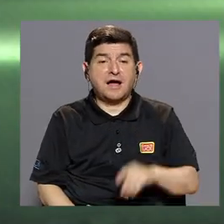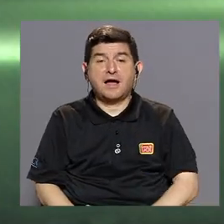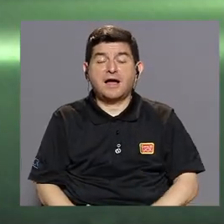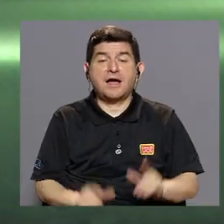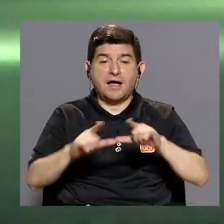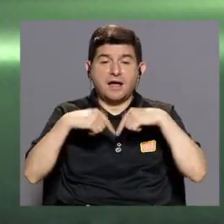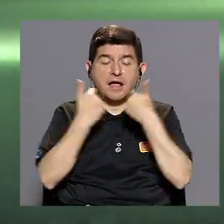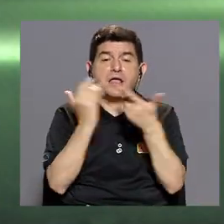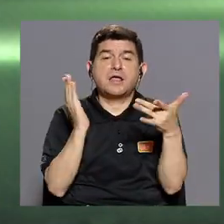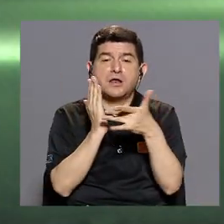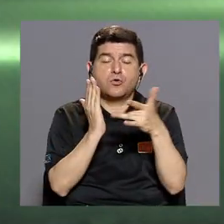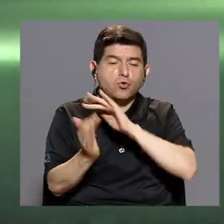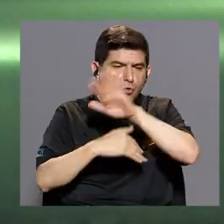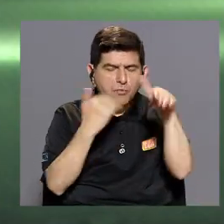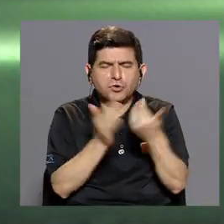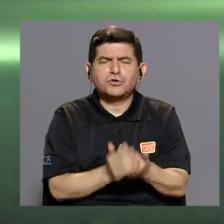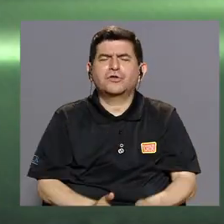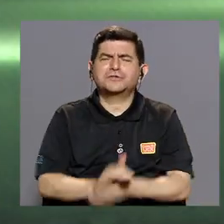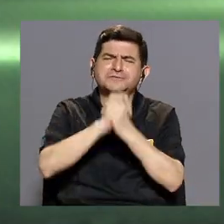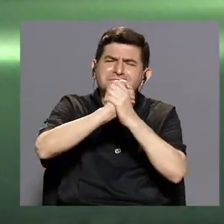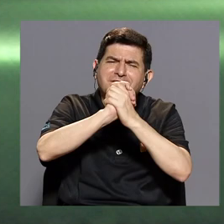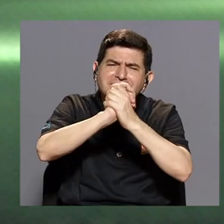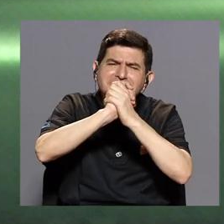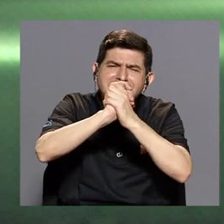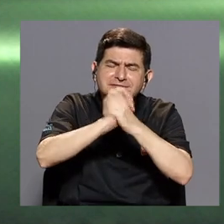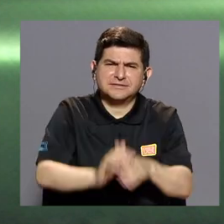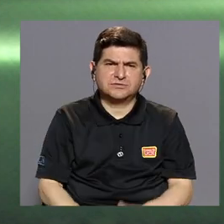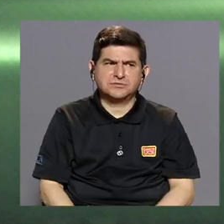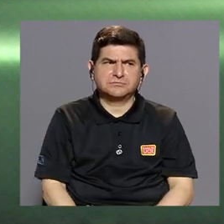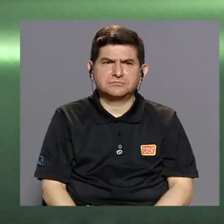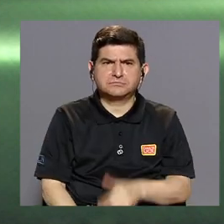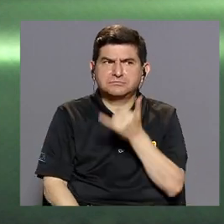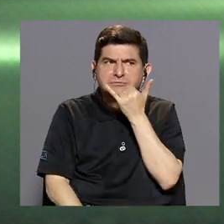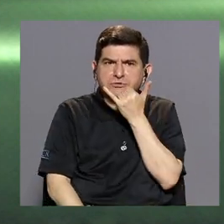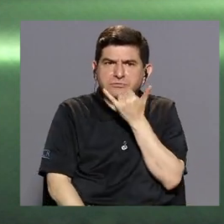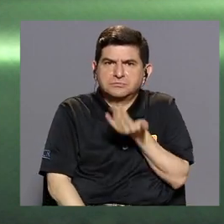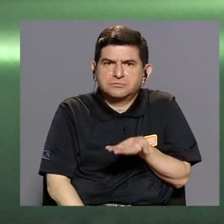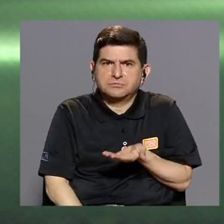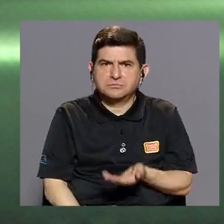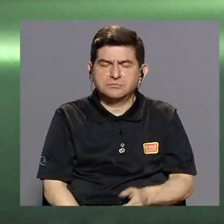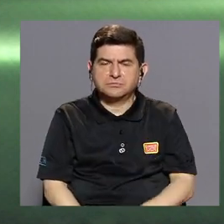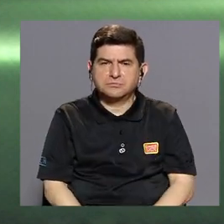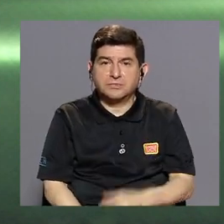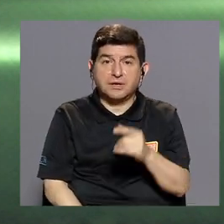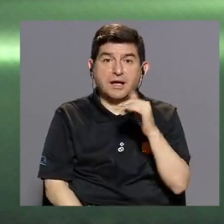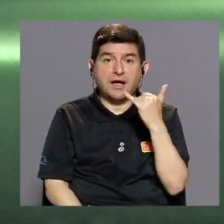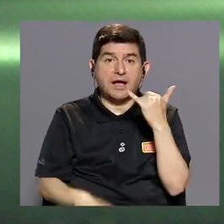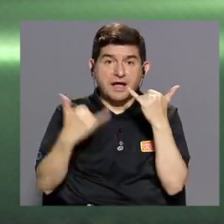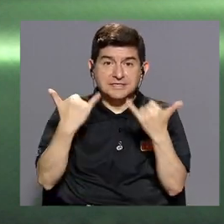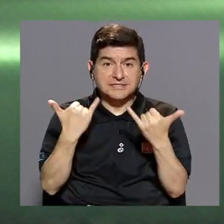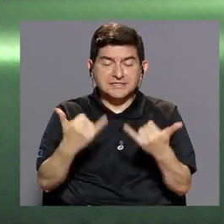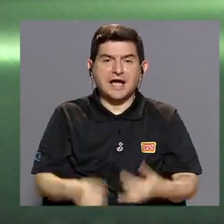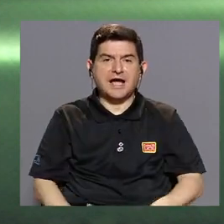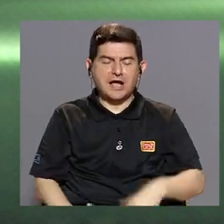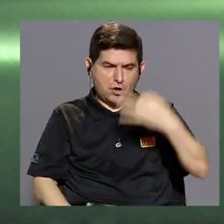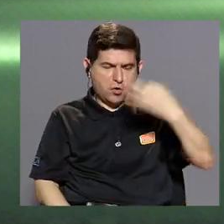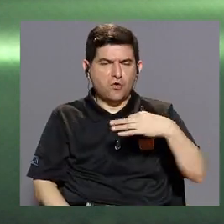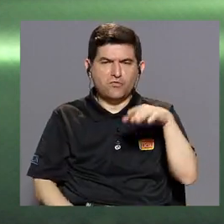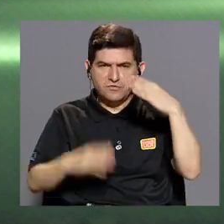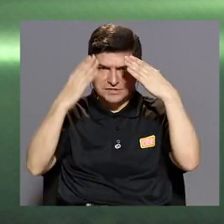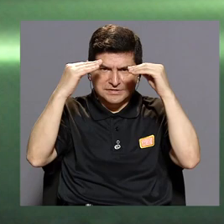todo el cuerpo técnico, doctor, utilero. ¡Felicidades! ¿Pero qué es esto? Y yo, ¿qué pasó? Y me dice, ya es oficial, ya salió la